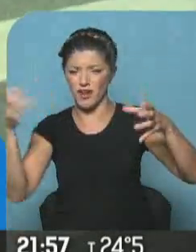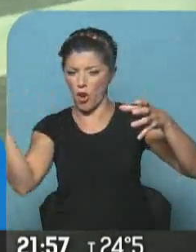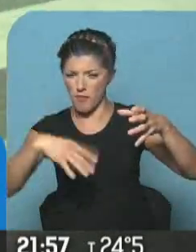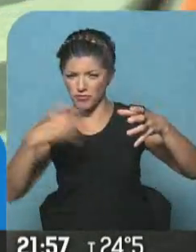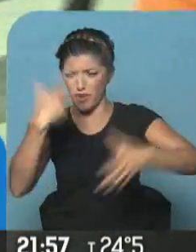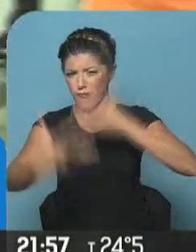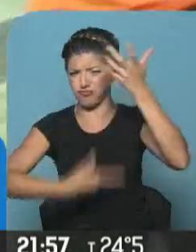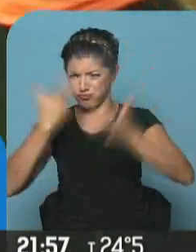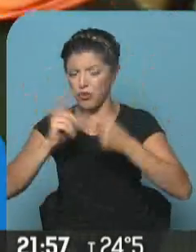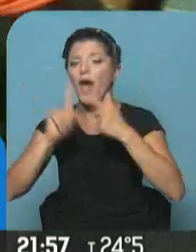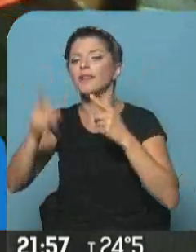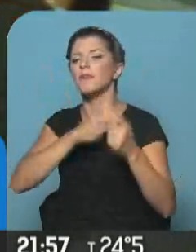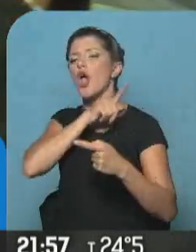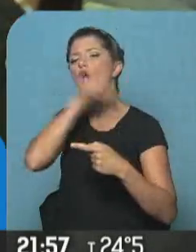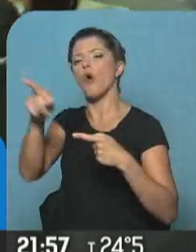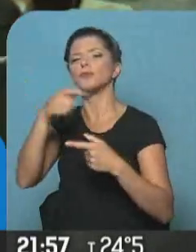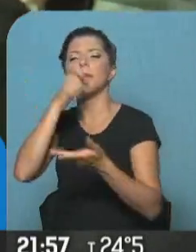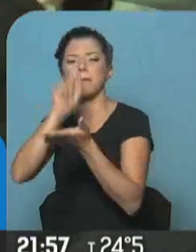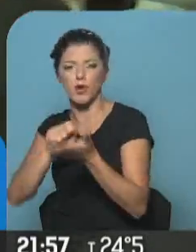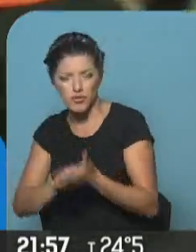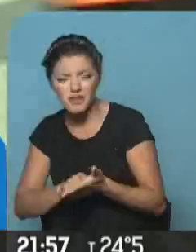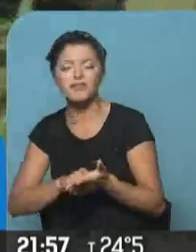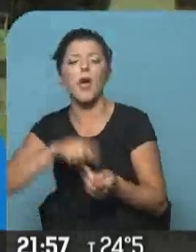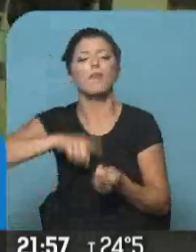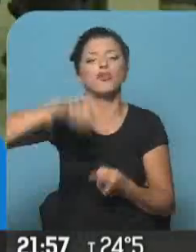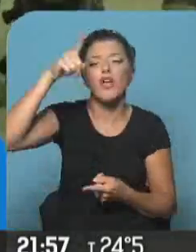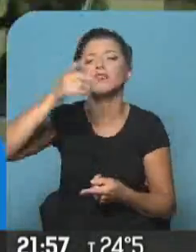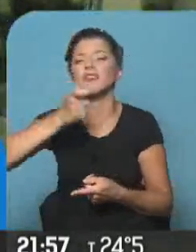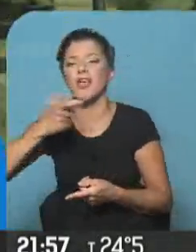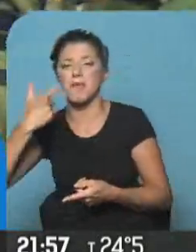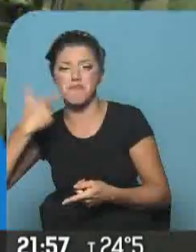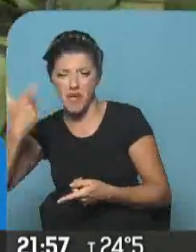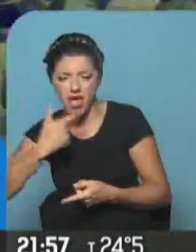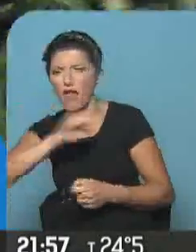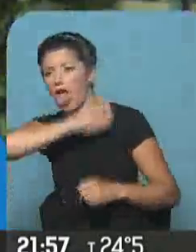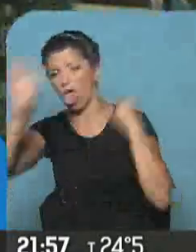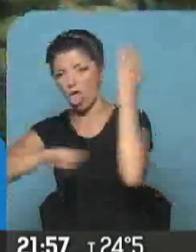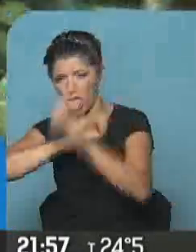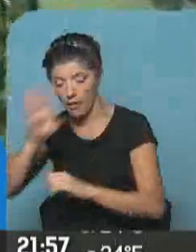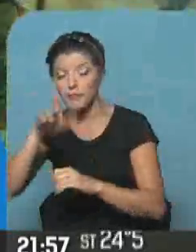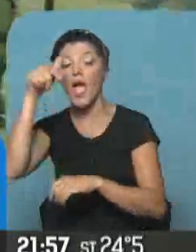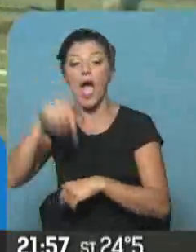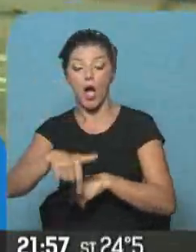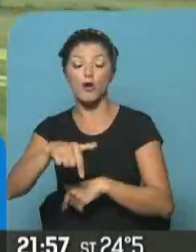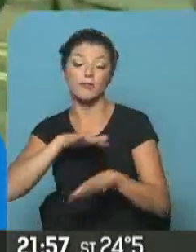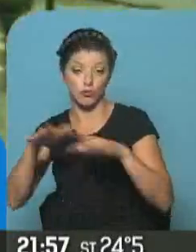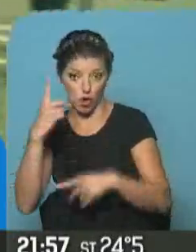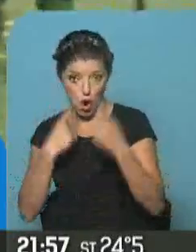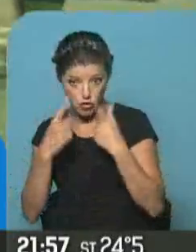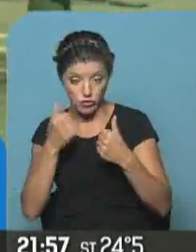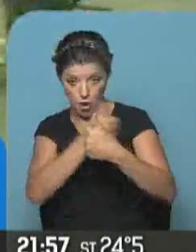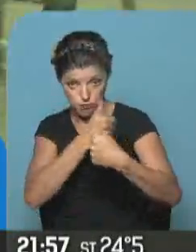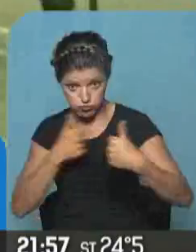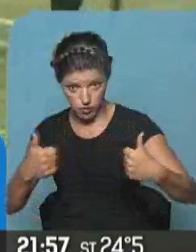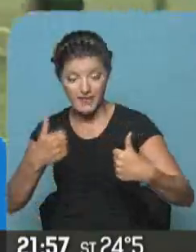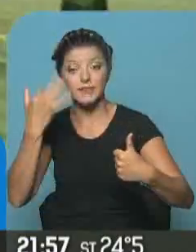móviles periodísticos y tiraron piedras y botellas. Fue reforzada la seguridad en el centro, la situación fue controlada, pero